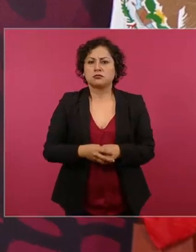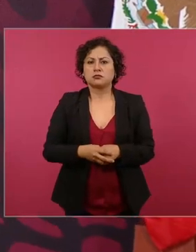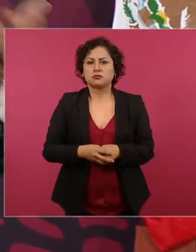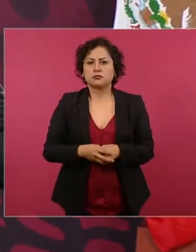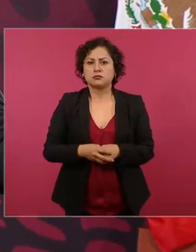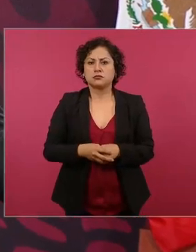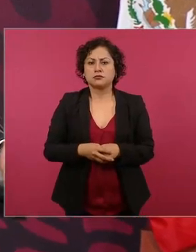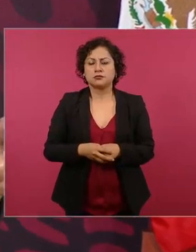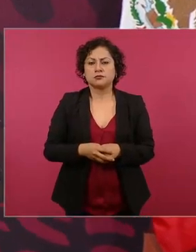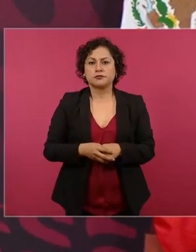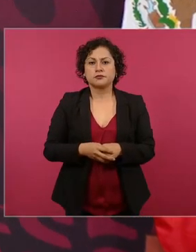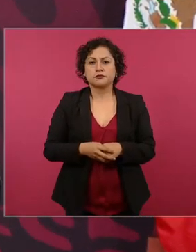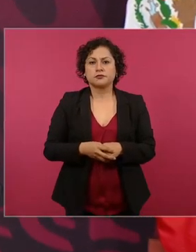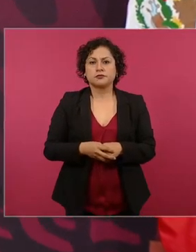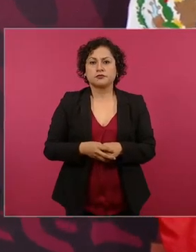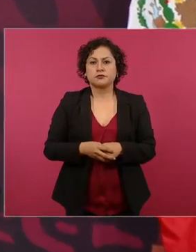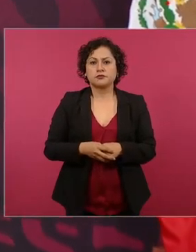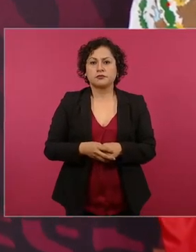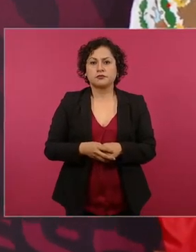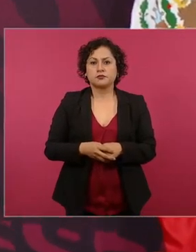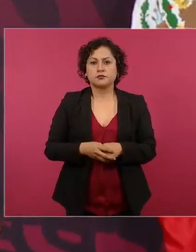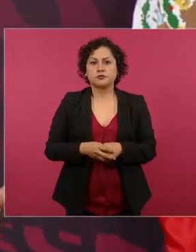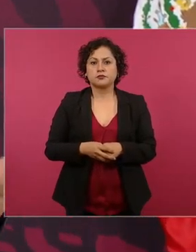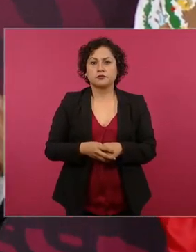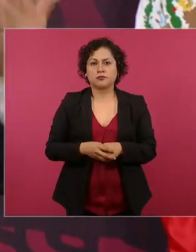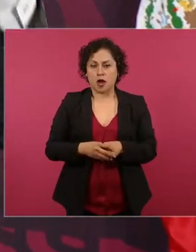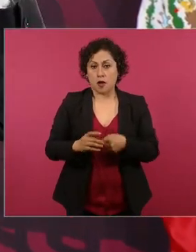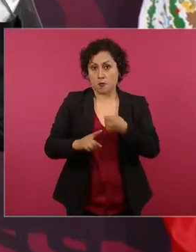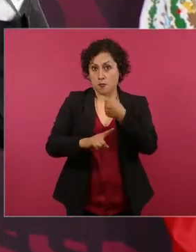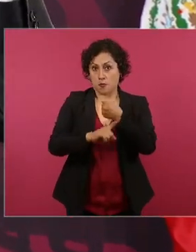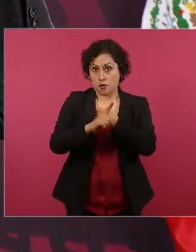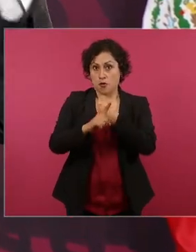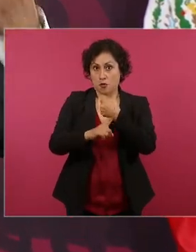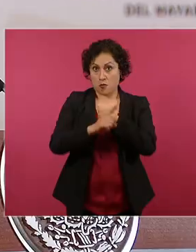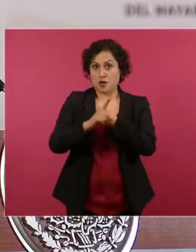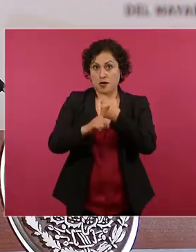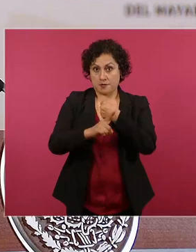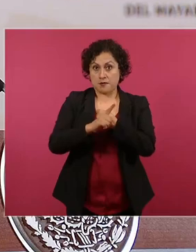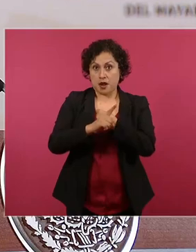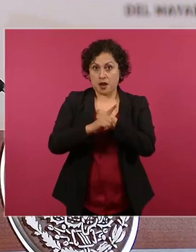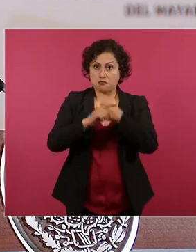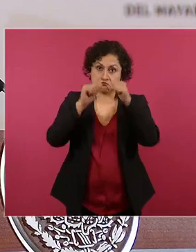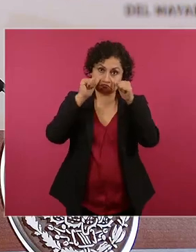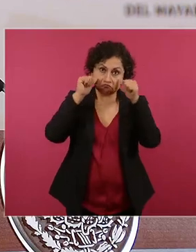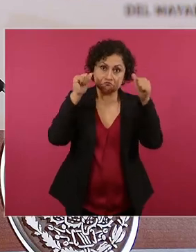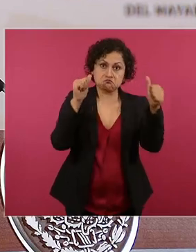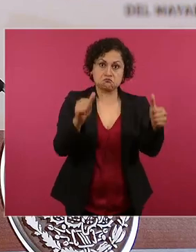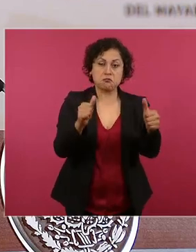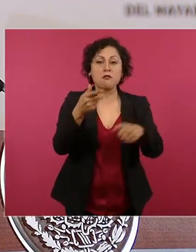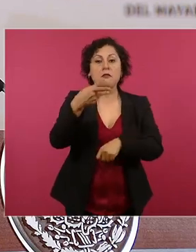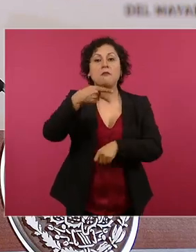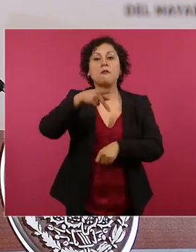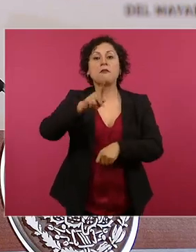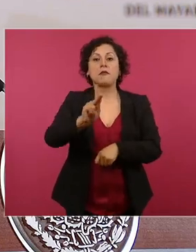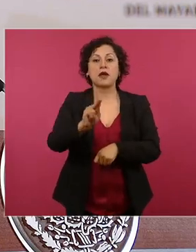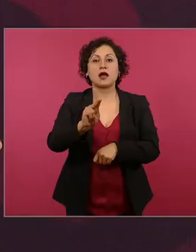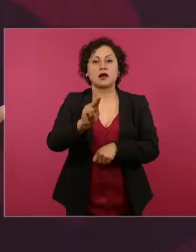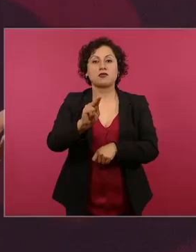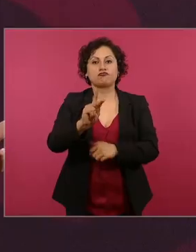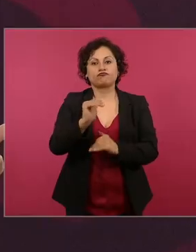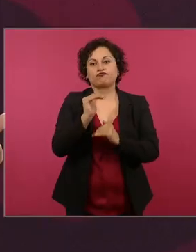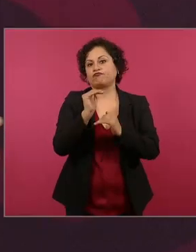a resolver el problema hasta donde podemos. Te voy a dar un